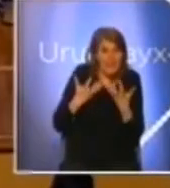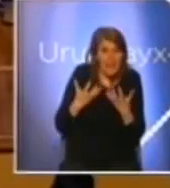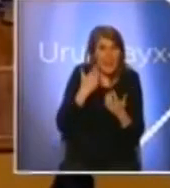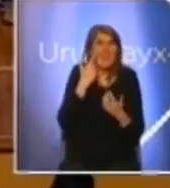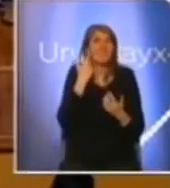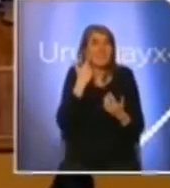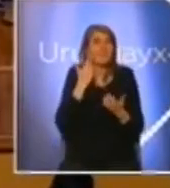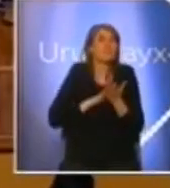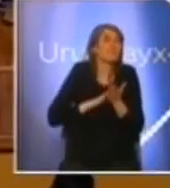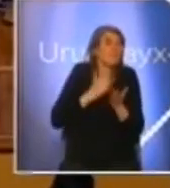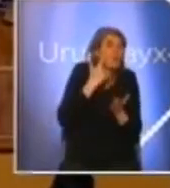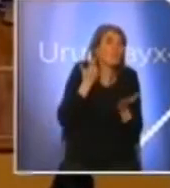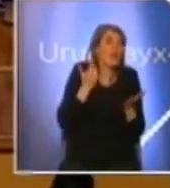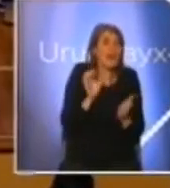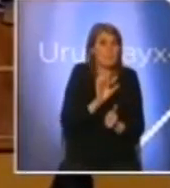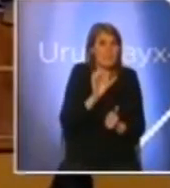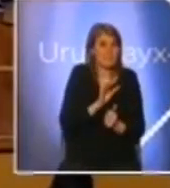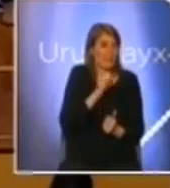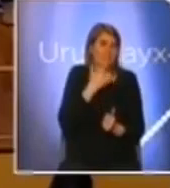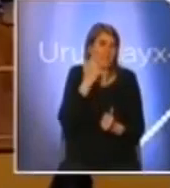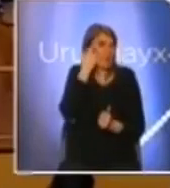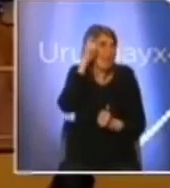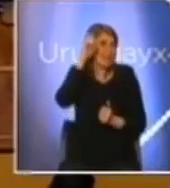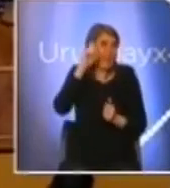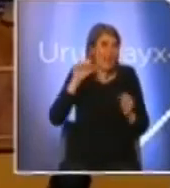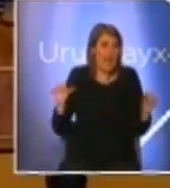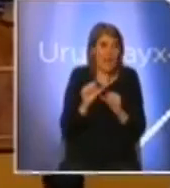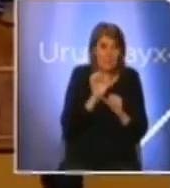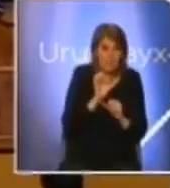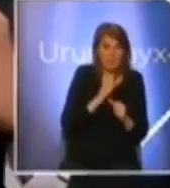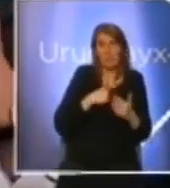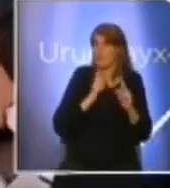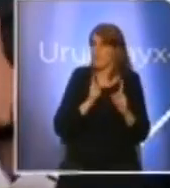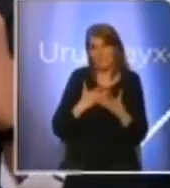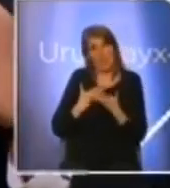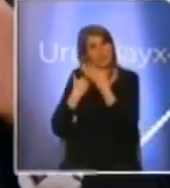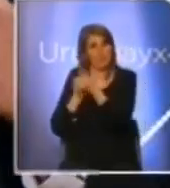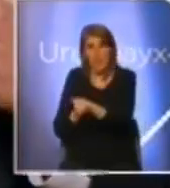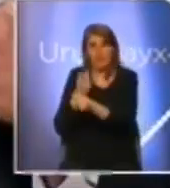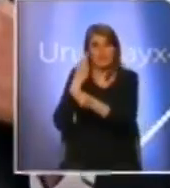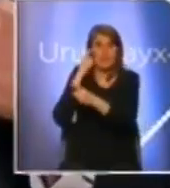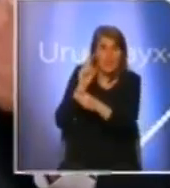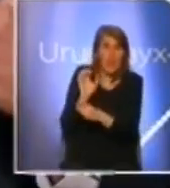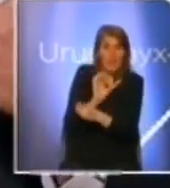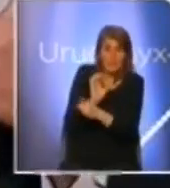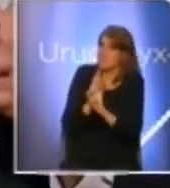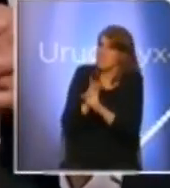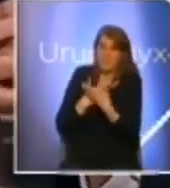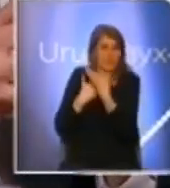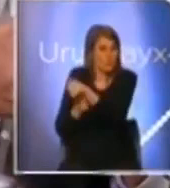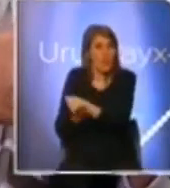y generar una empresa a partir de una idea. Tenemos que ayudar también a las empresas que tienen ideas a que puedan